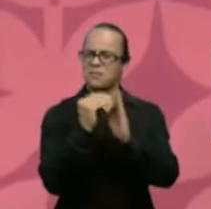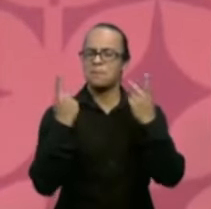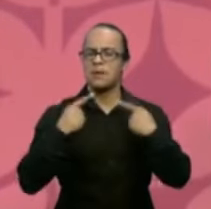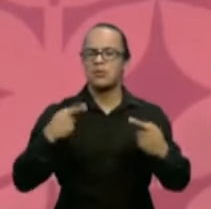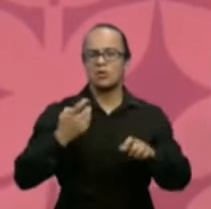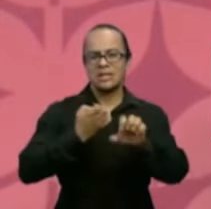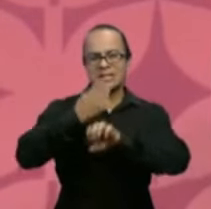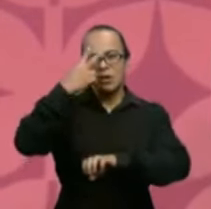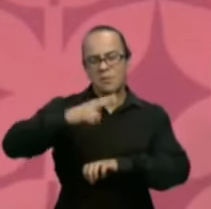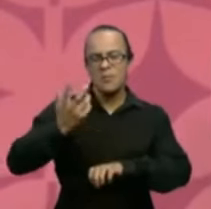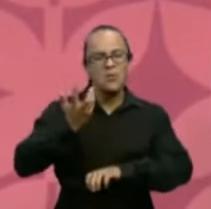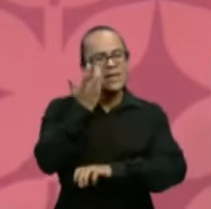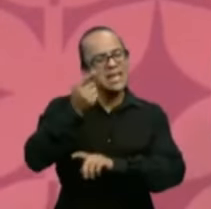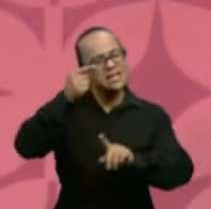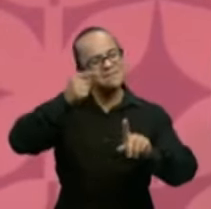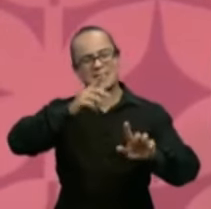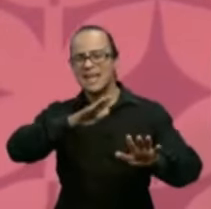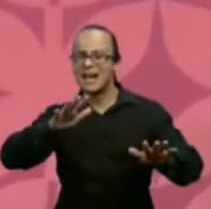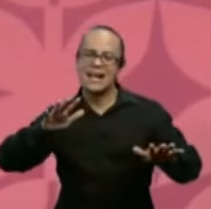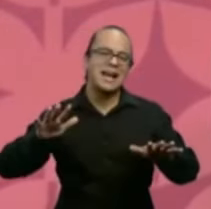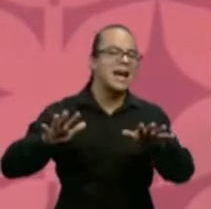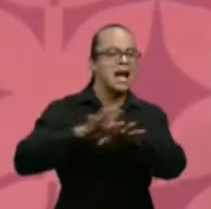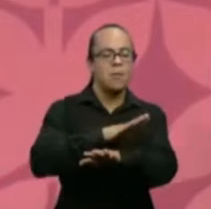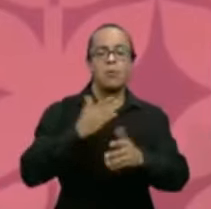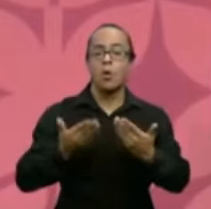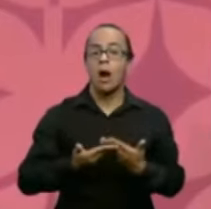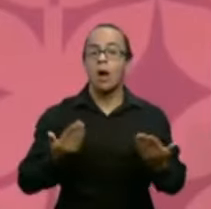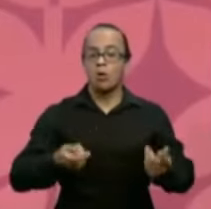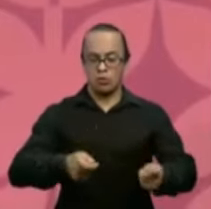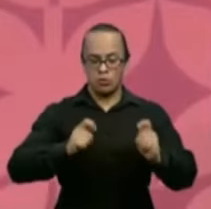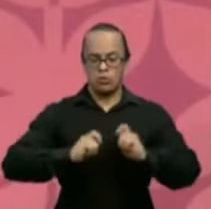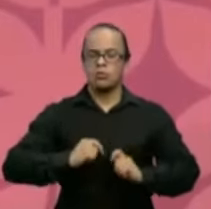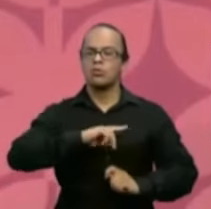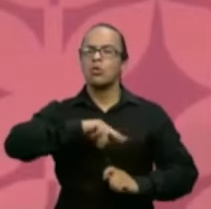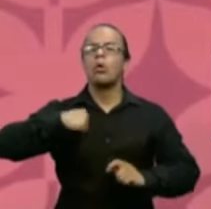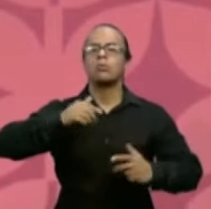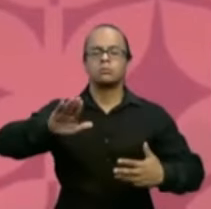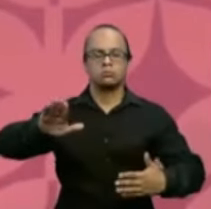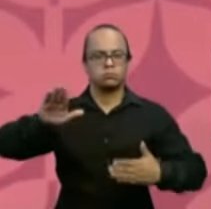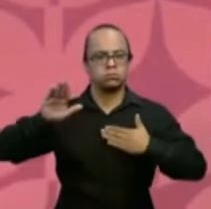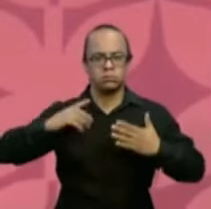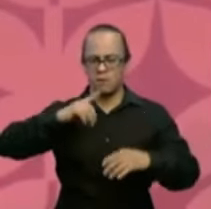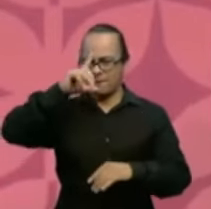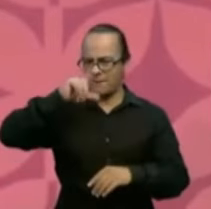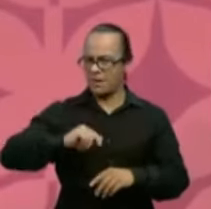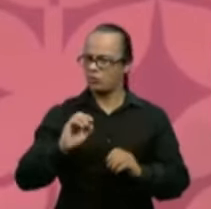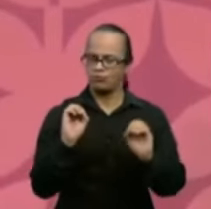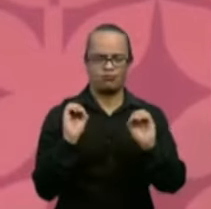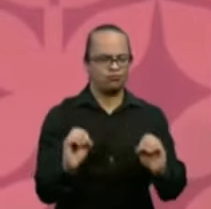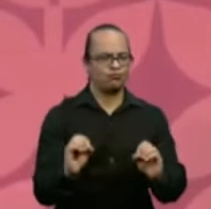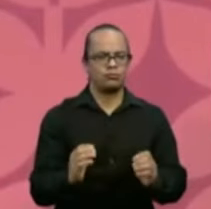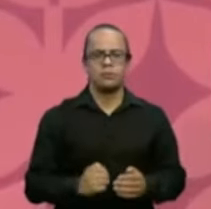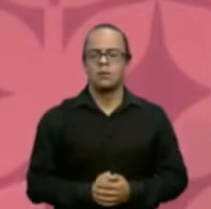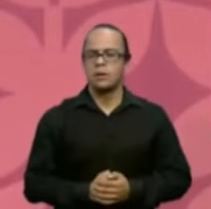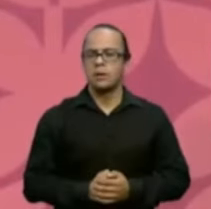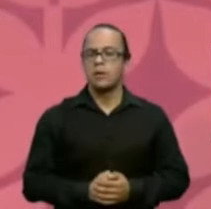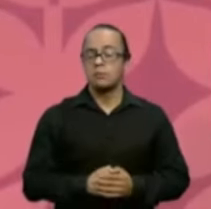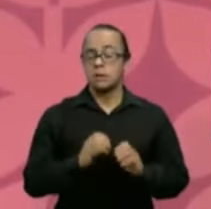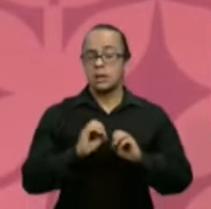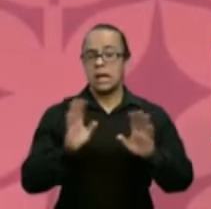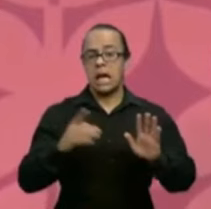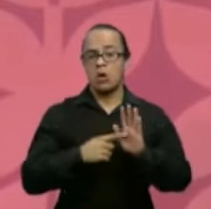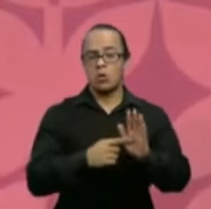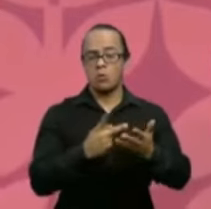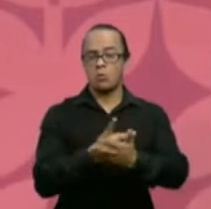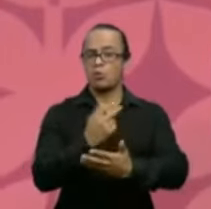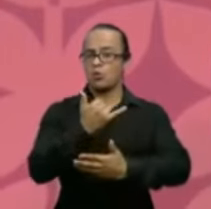cambio y a quienes les digo con plena convicción, no les vamos a fallar. Tengo que dejar en claro que este proyecto